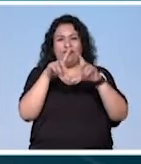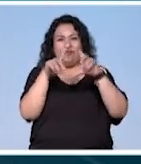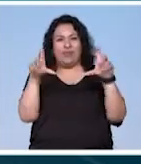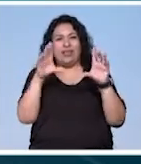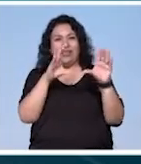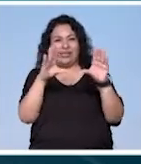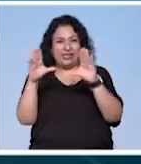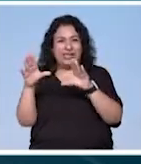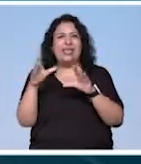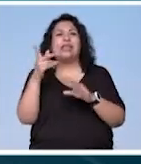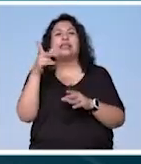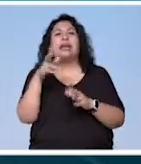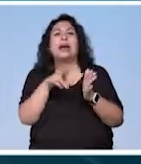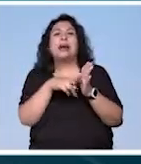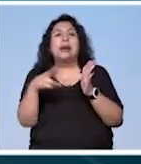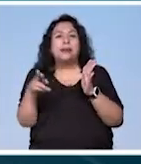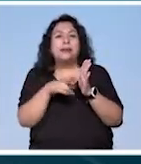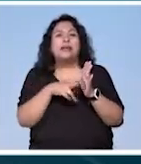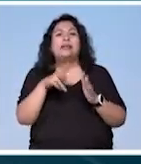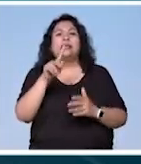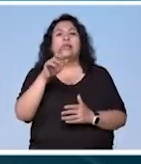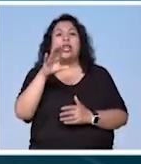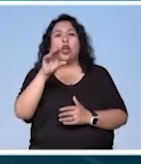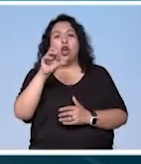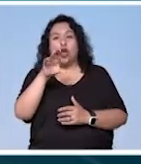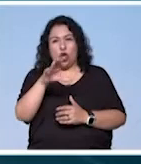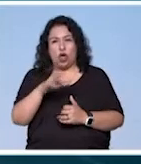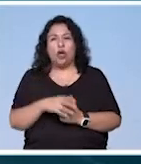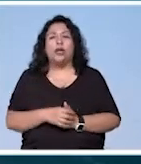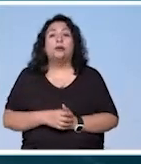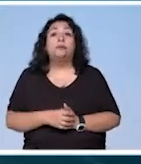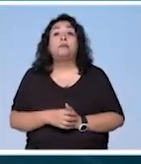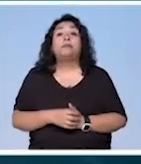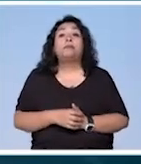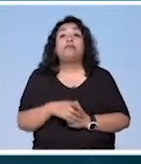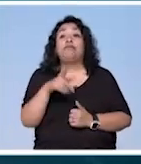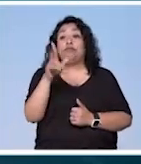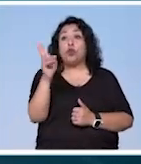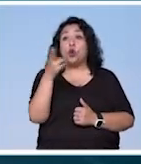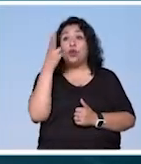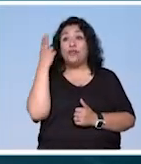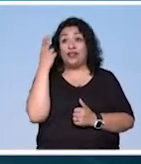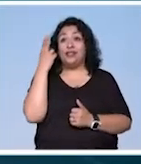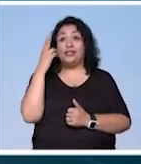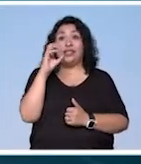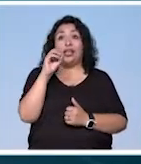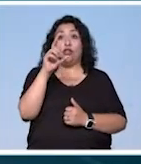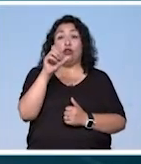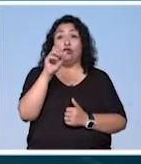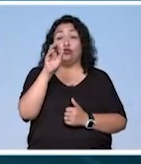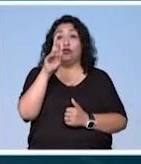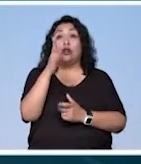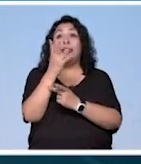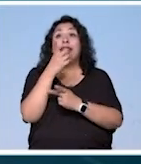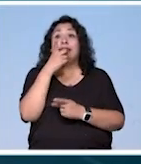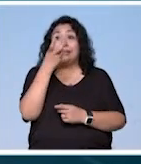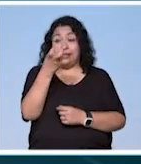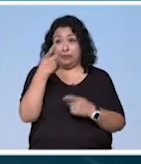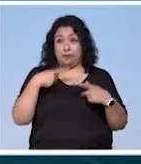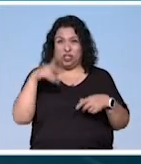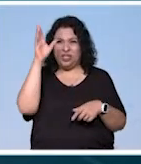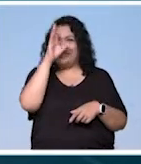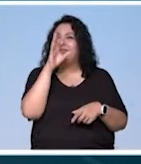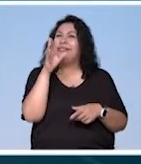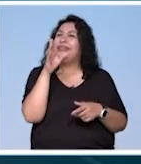académico publicado en la revista The Auk, Ornithological Advances, de la Universidad de Oxford, afirma que estos